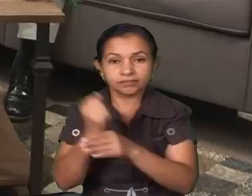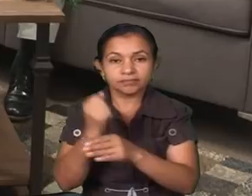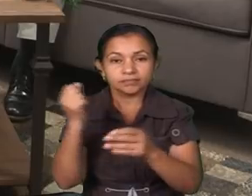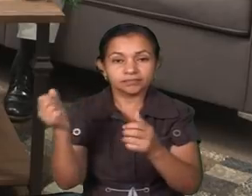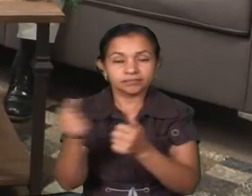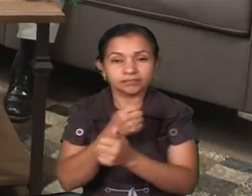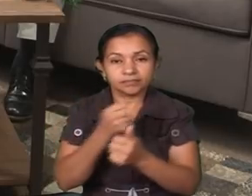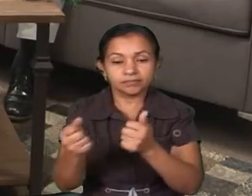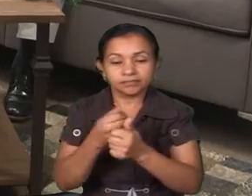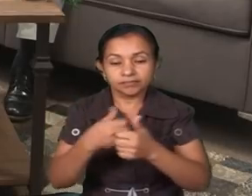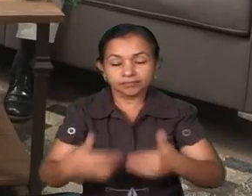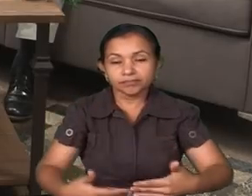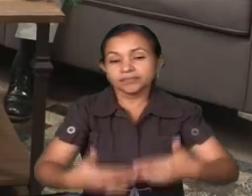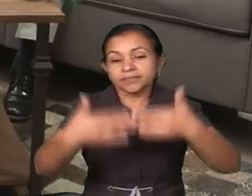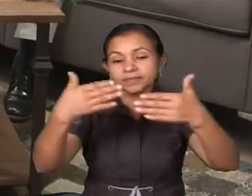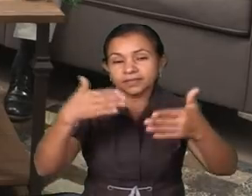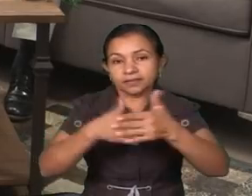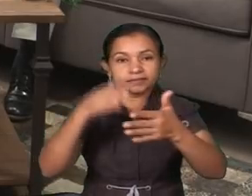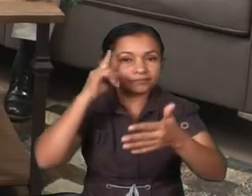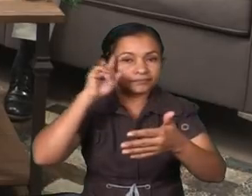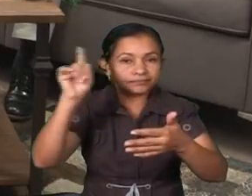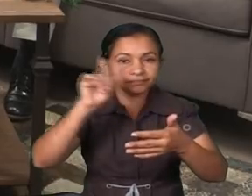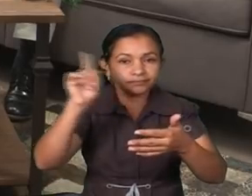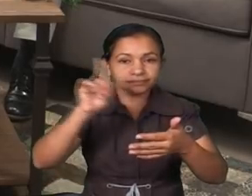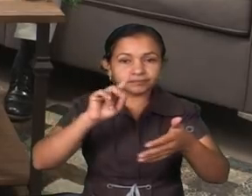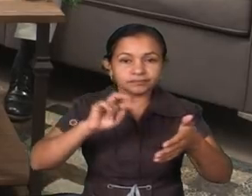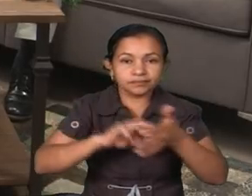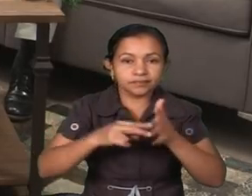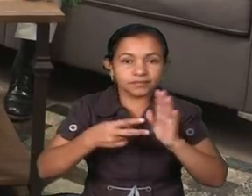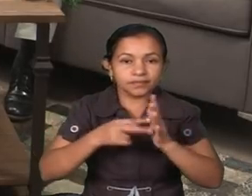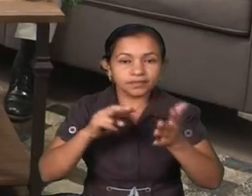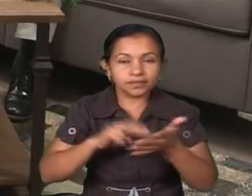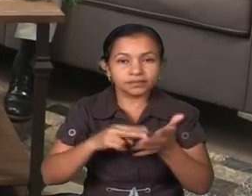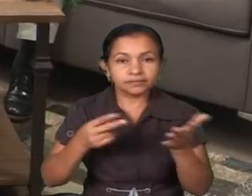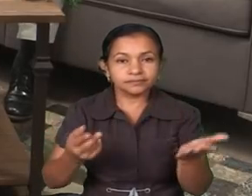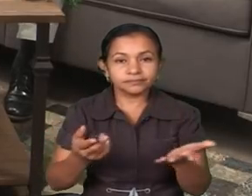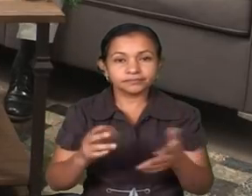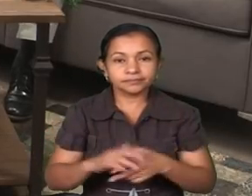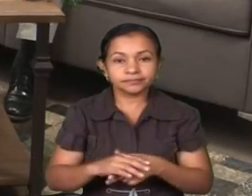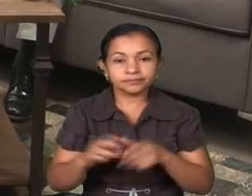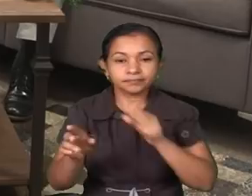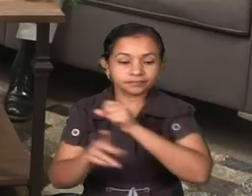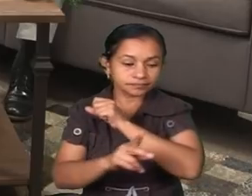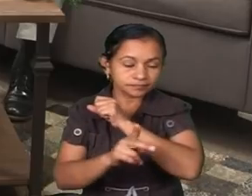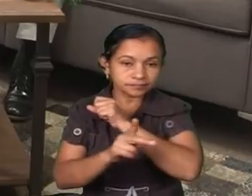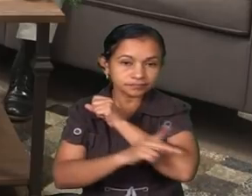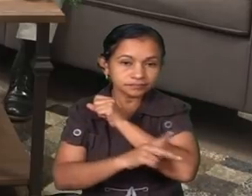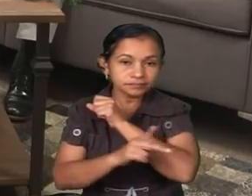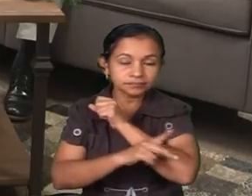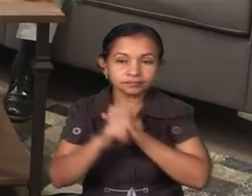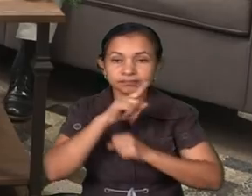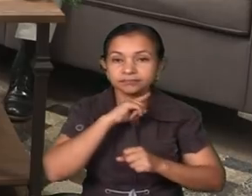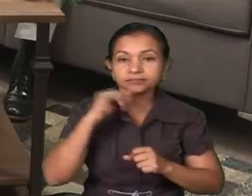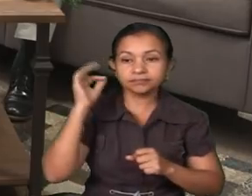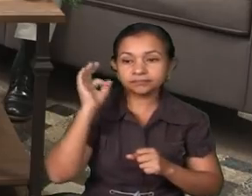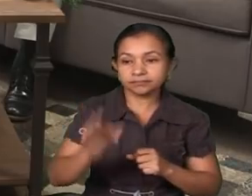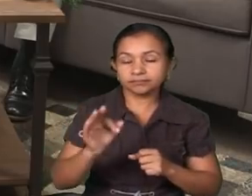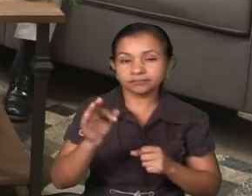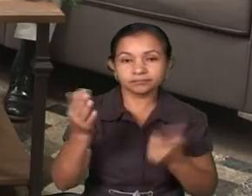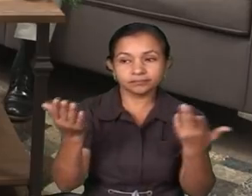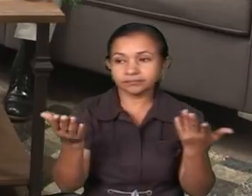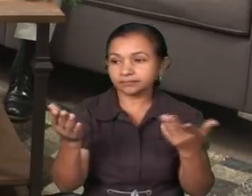terroristas, tranquistas, tranqueros, no sabían lo que es el país más seguro en América Latina,